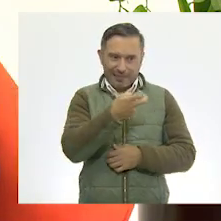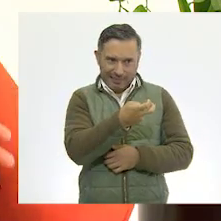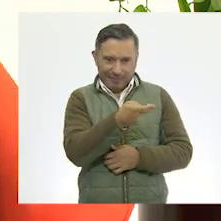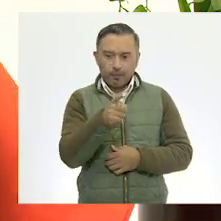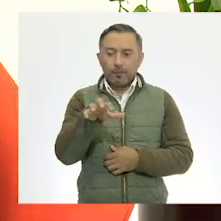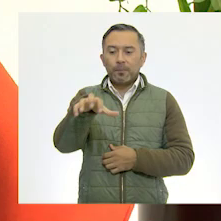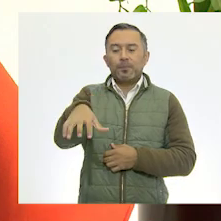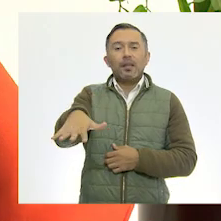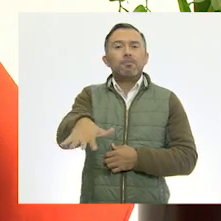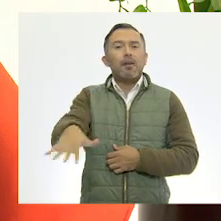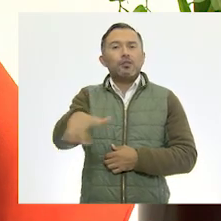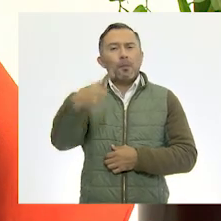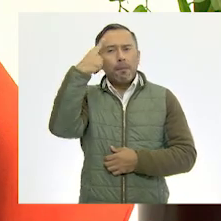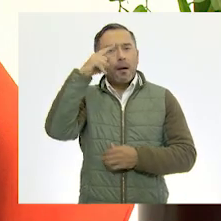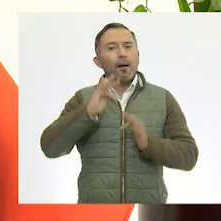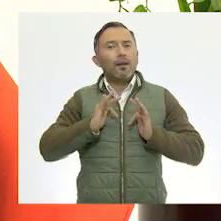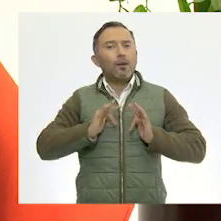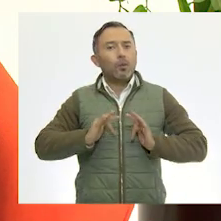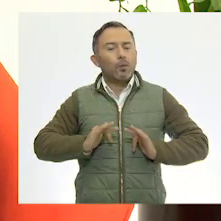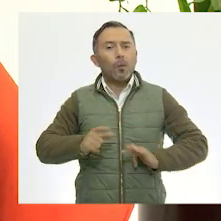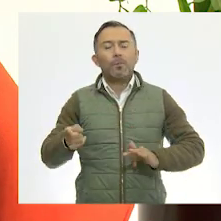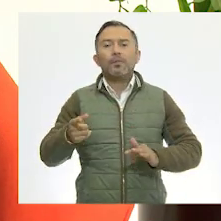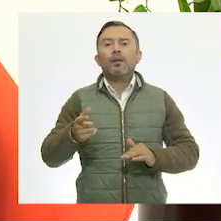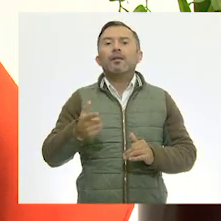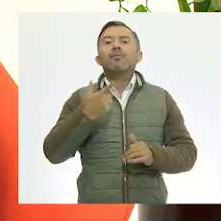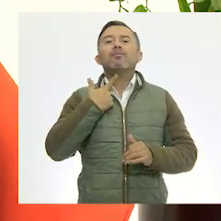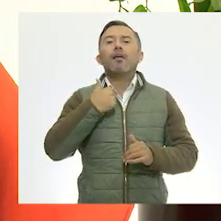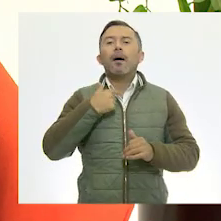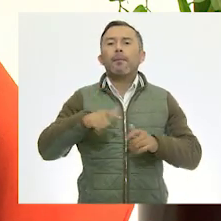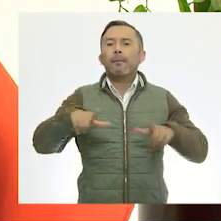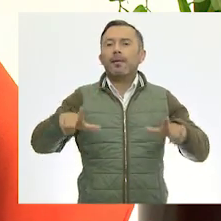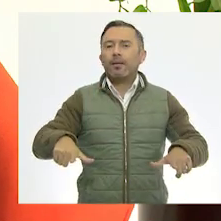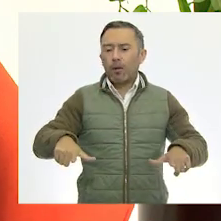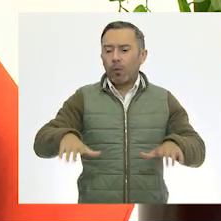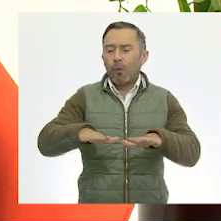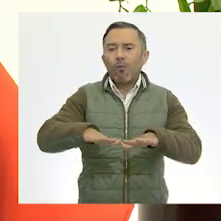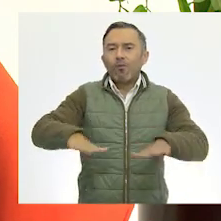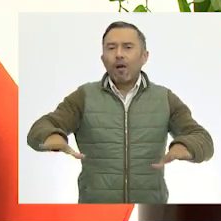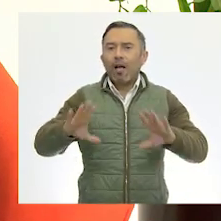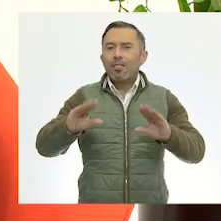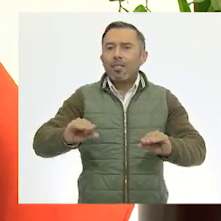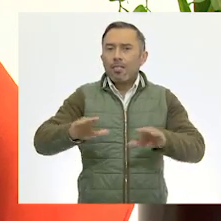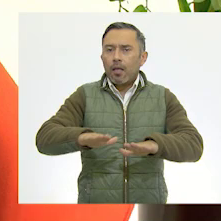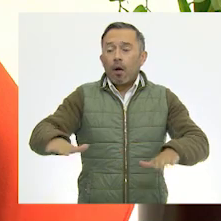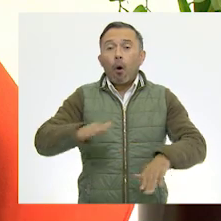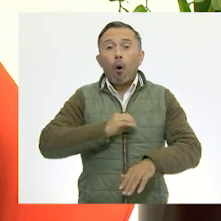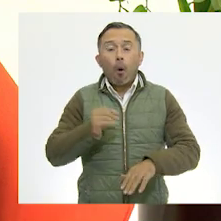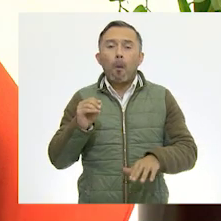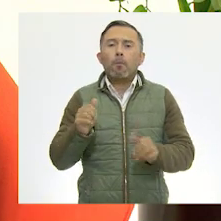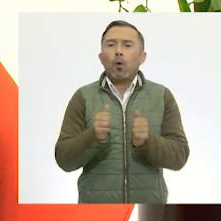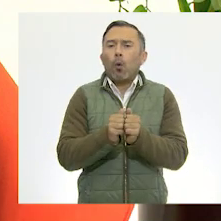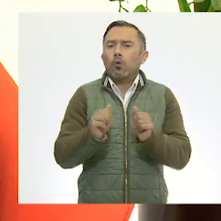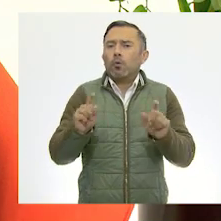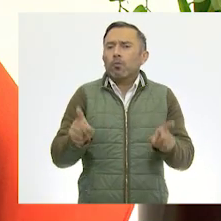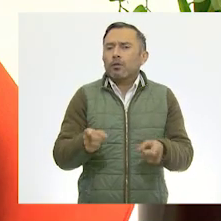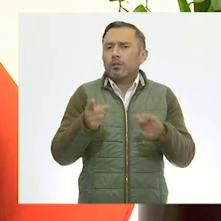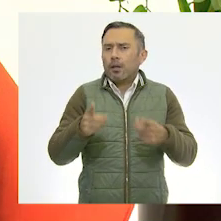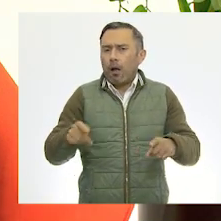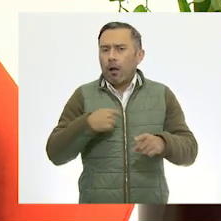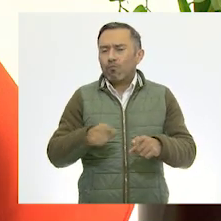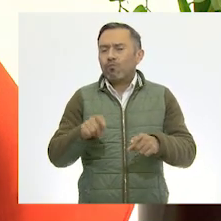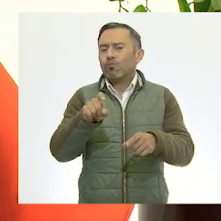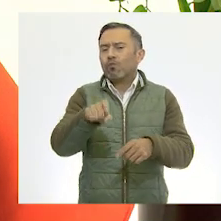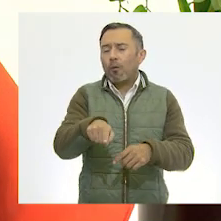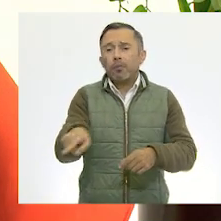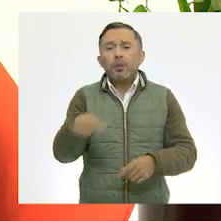un tapete, una colchoneta y de preferencia un reproductor de música que el niño pueda manejar para que él ponga